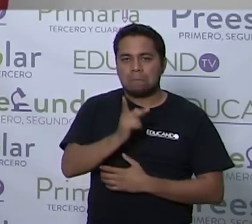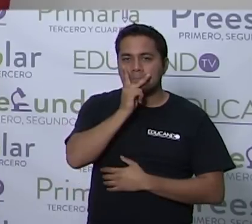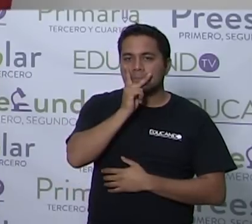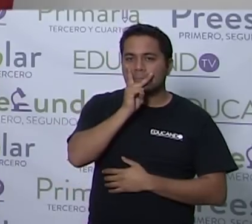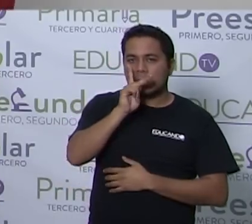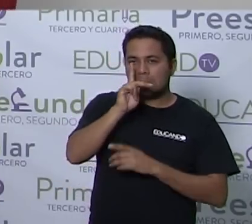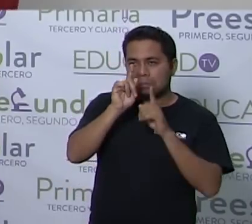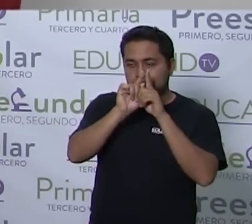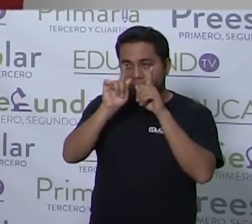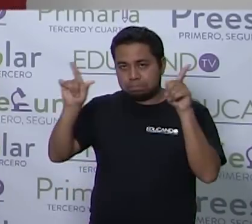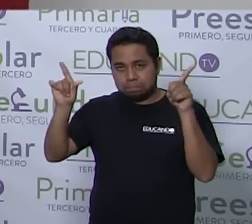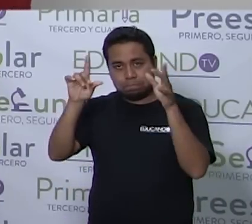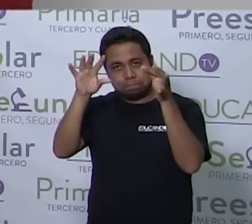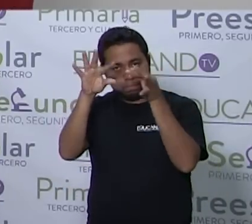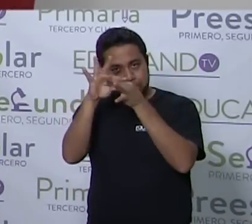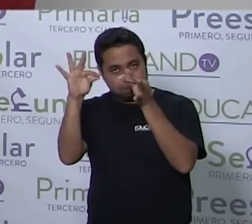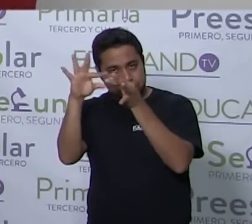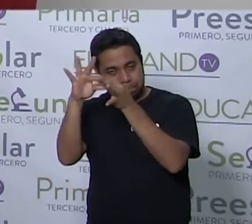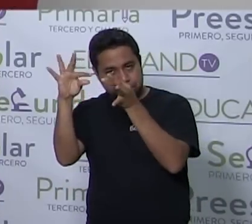descriptivas